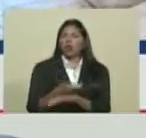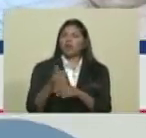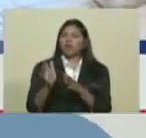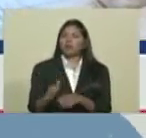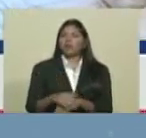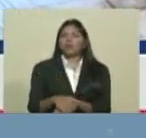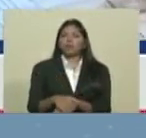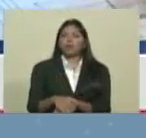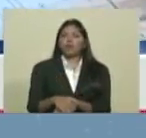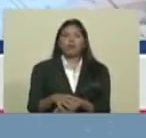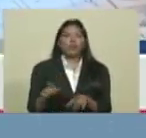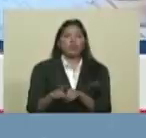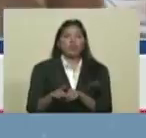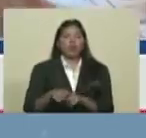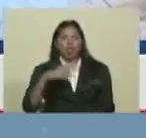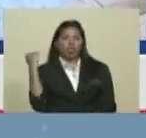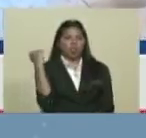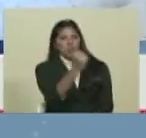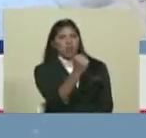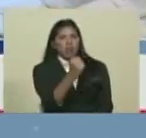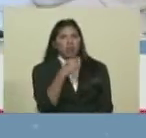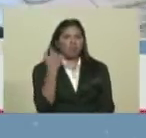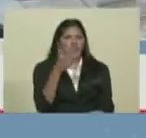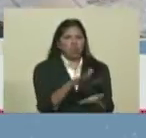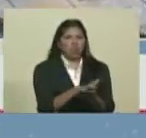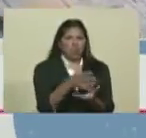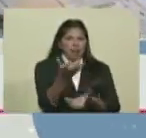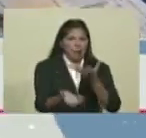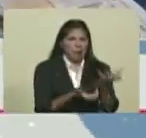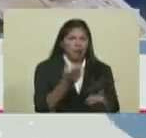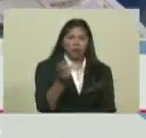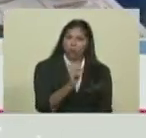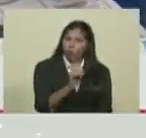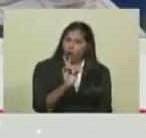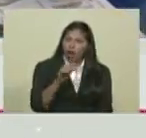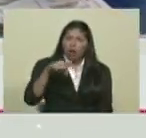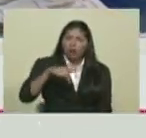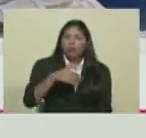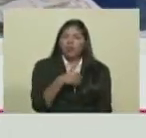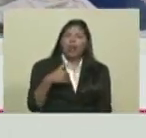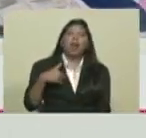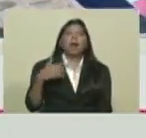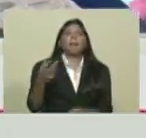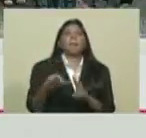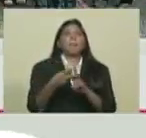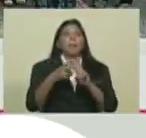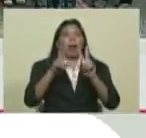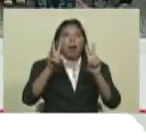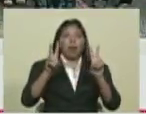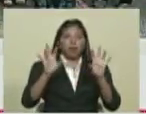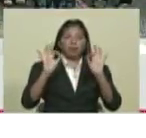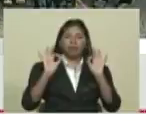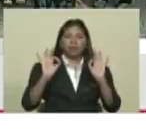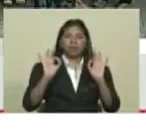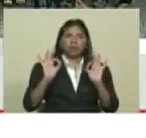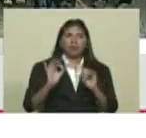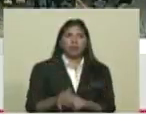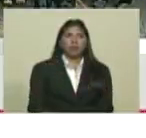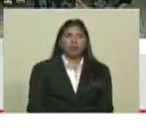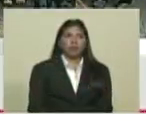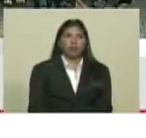a matar, a destruir, no. Aspiramos la paz, consolidar la paz, consolidar el